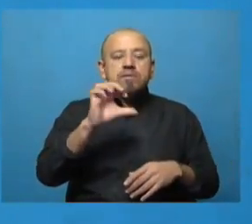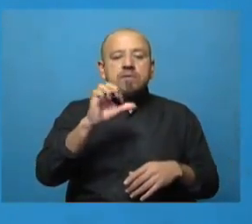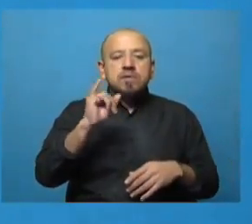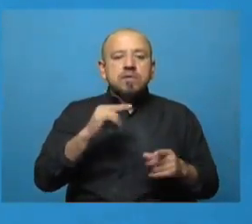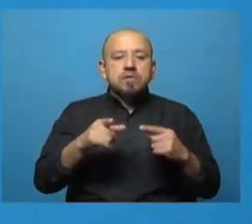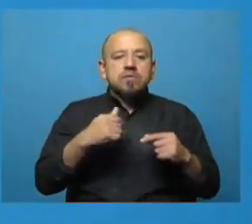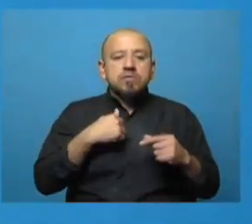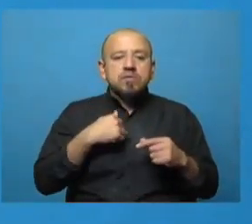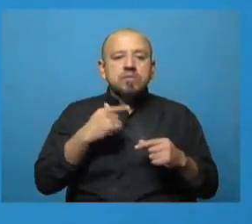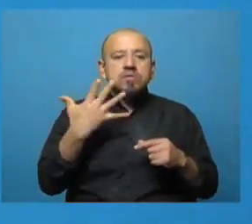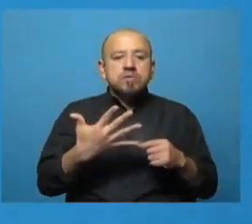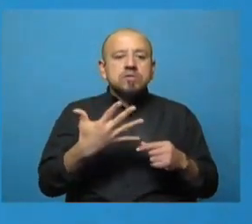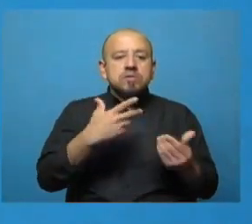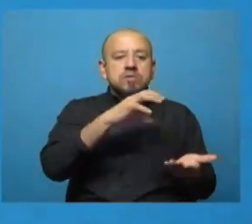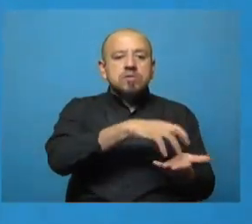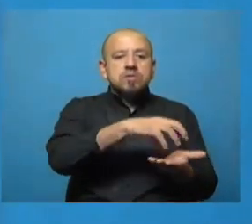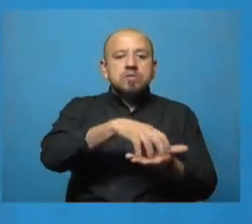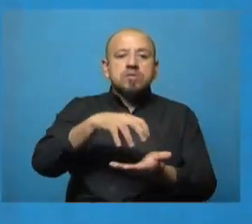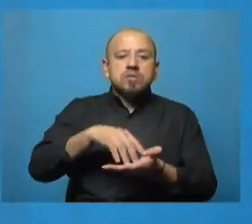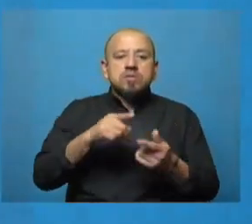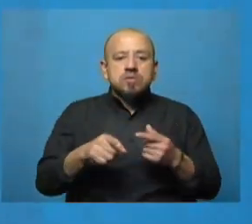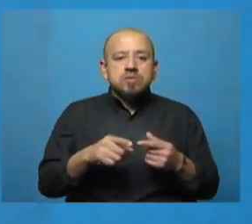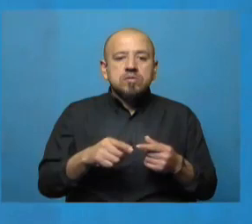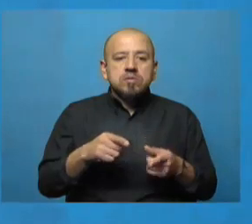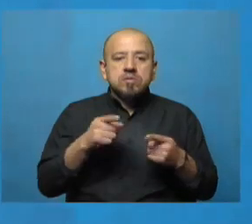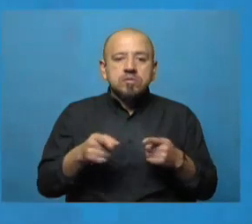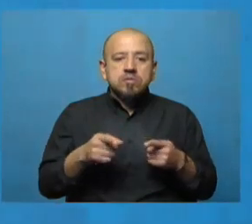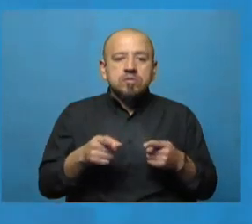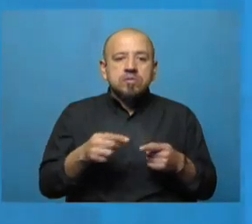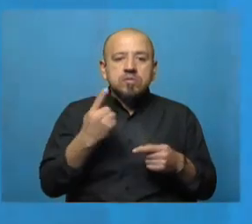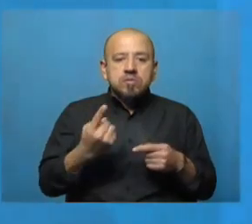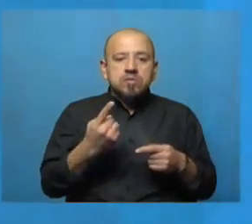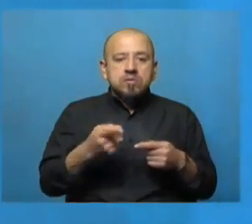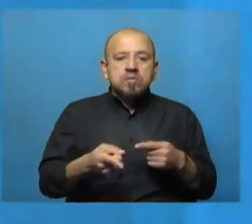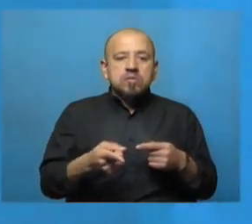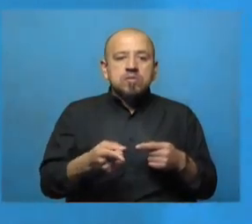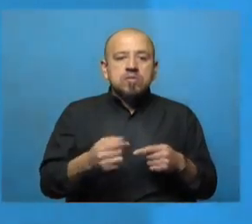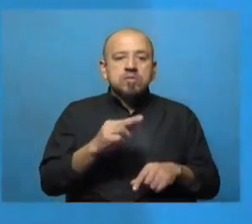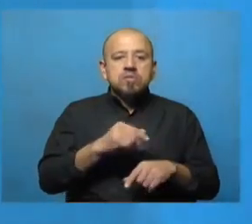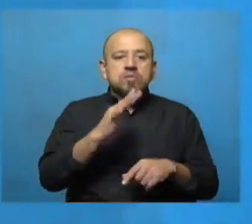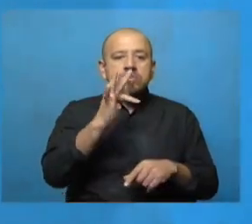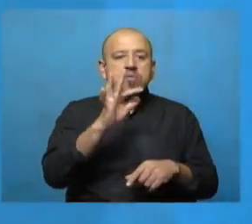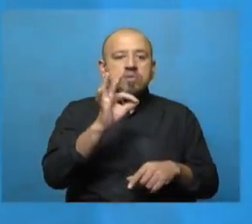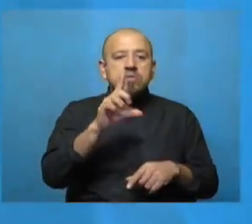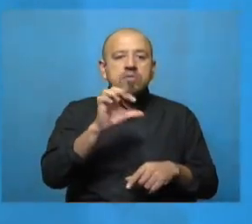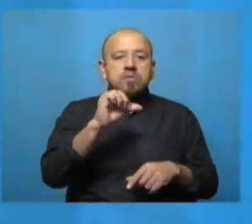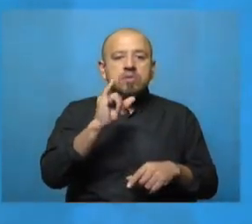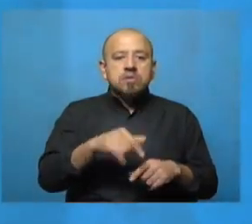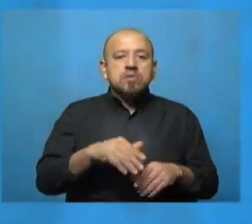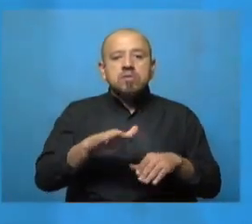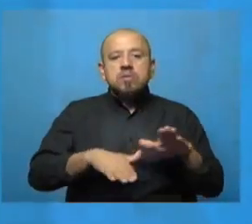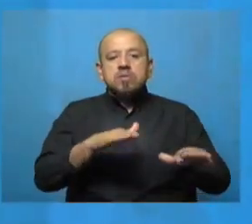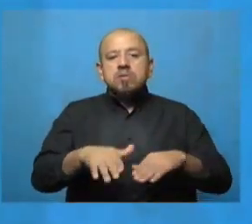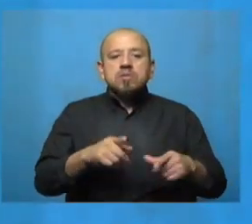nosotros tenemos cinco estudios allí en la mayor entonces en una lo usamos para foley para hacer los pasos